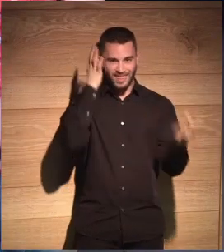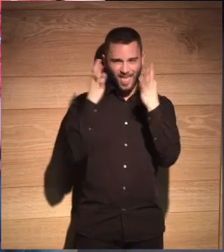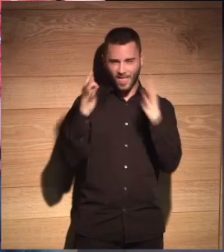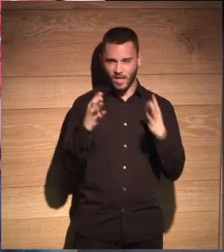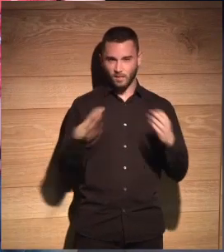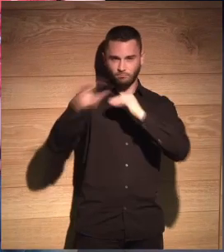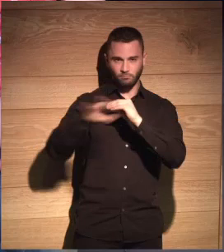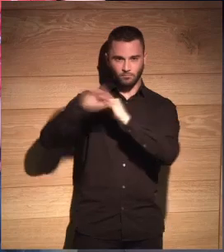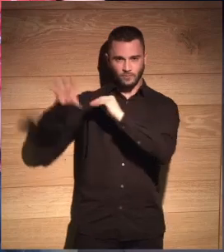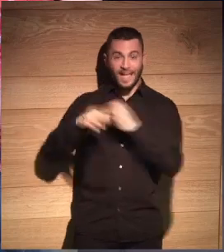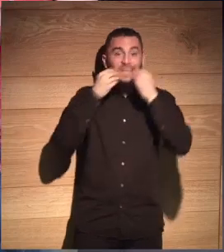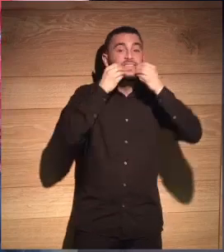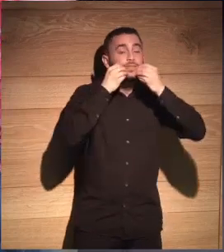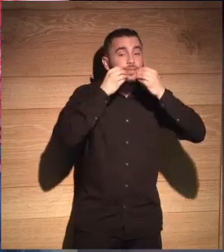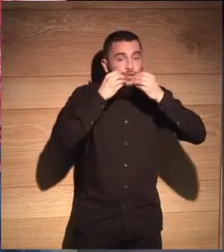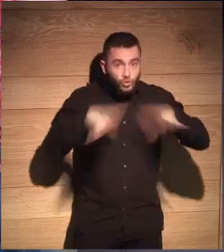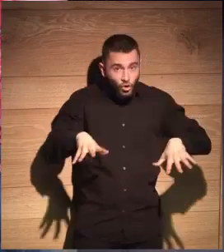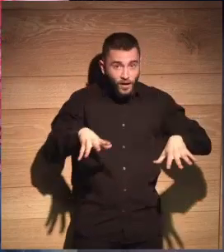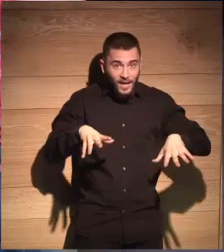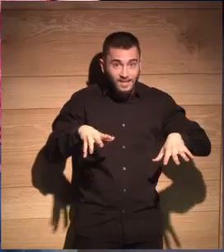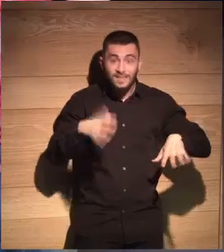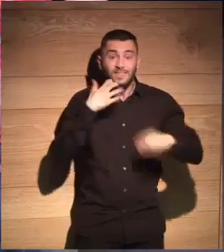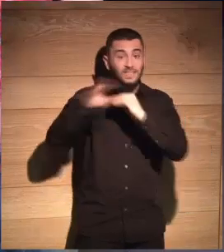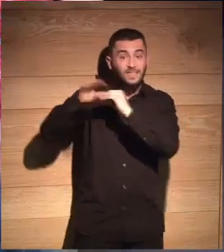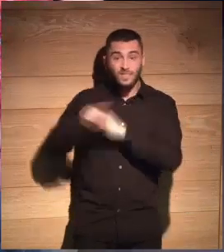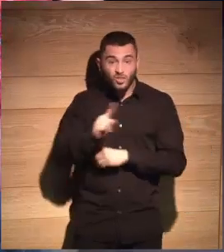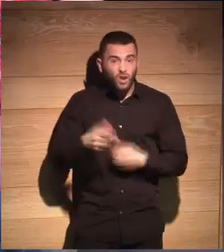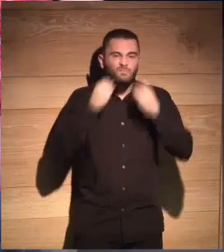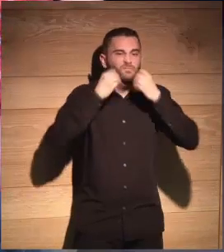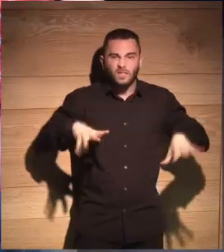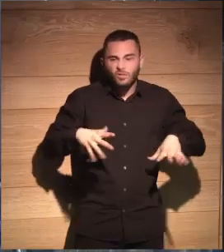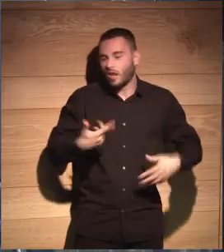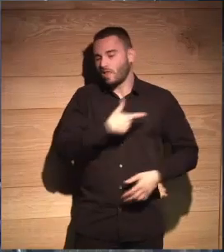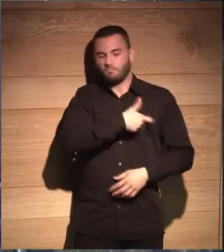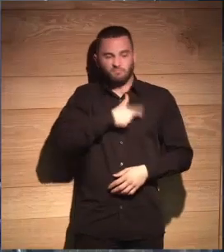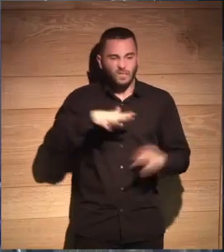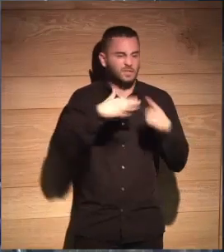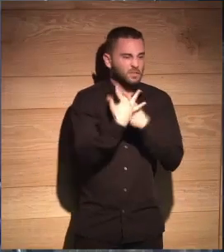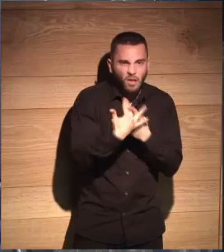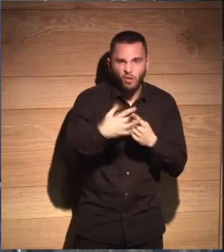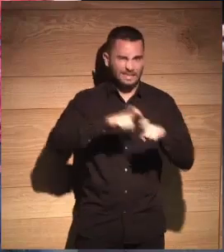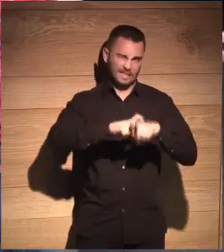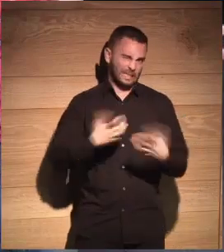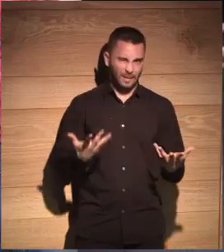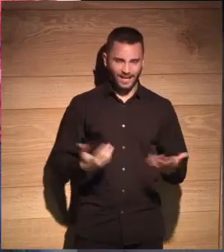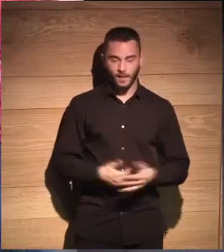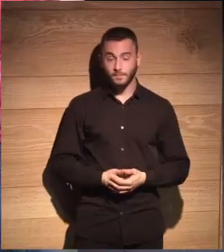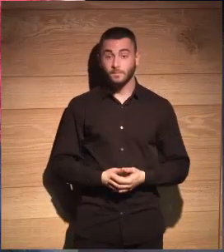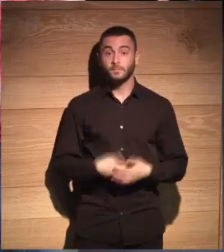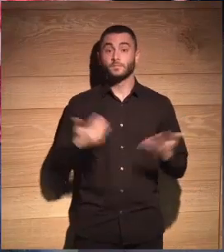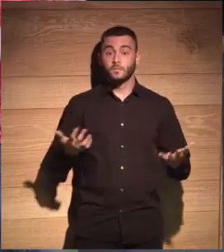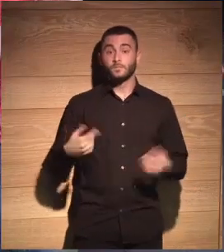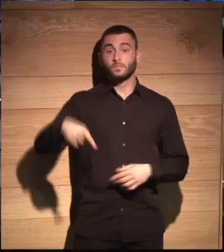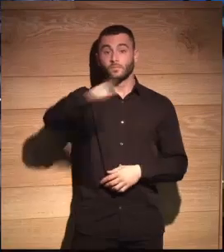matices a unas historias que si no, no serían más que una historia policíaca más, un caso de un detective privado, etcétera, ¿no? Sin embargo, en vuestro caso, una vez